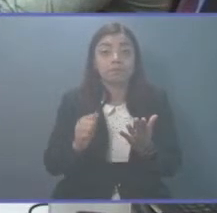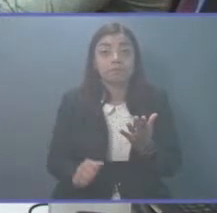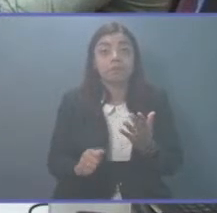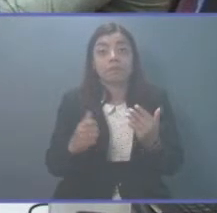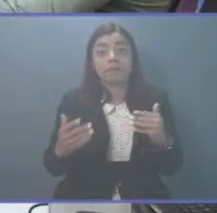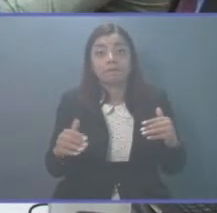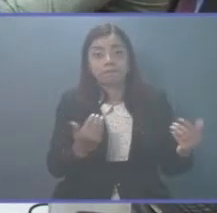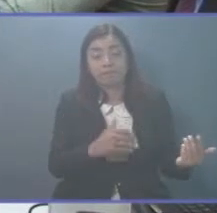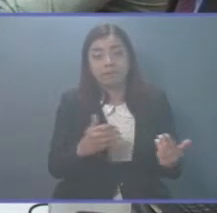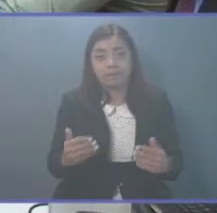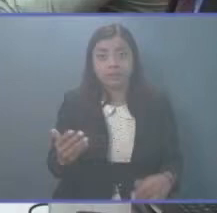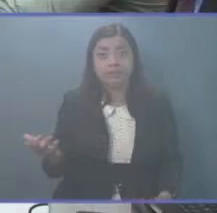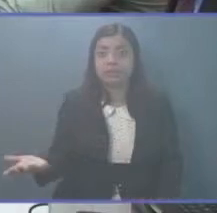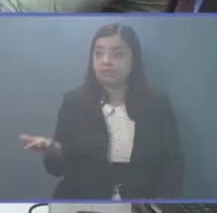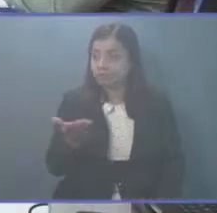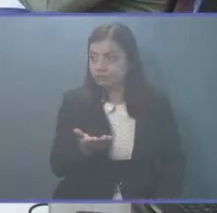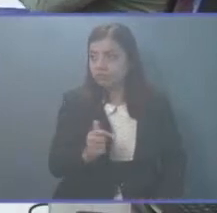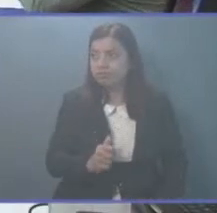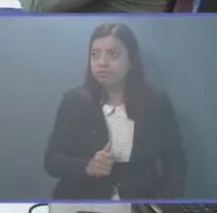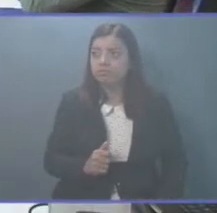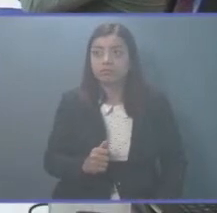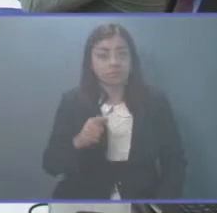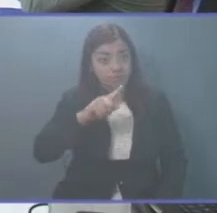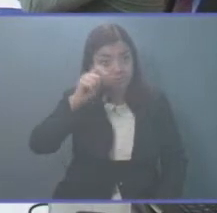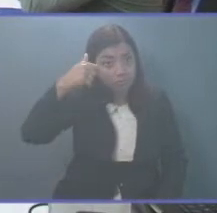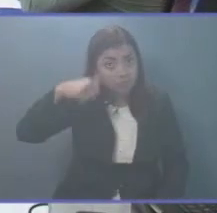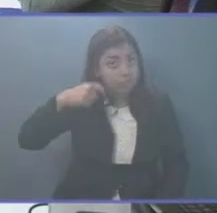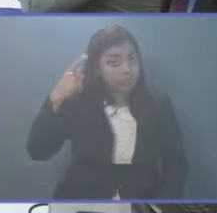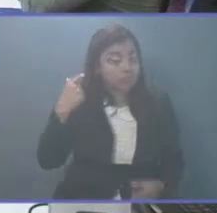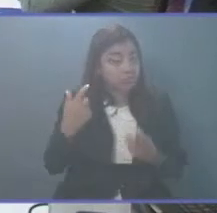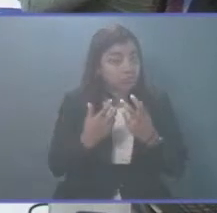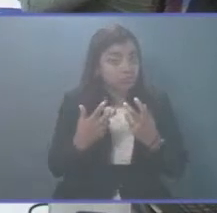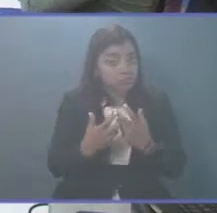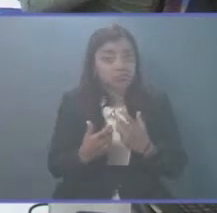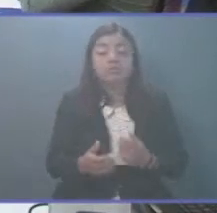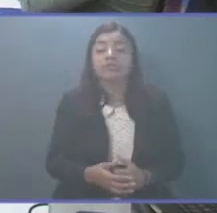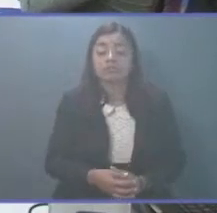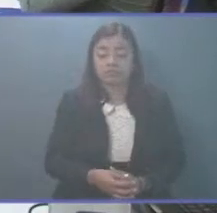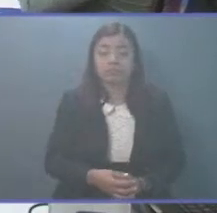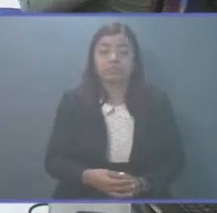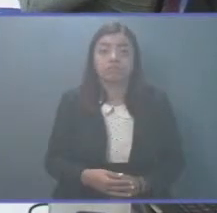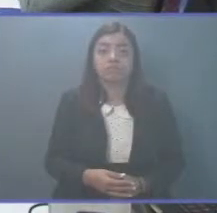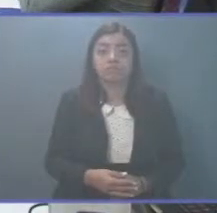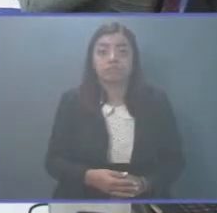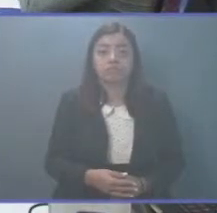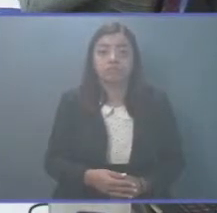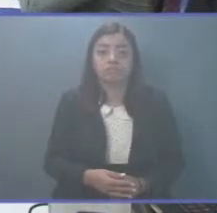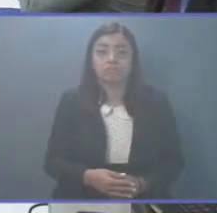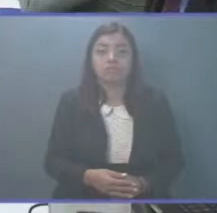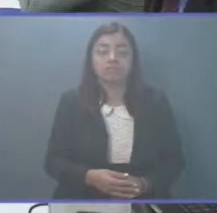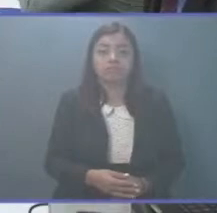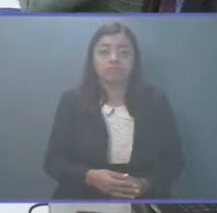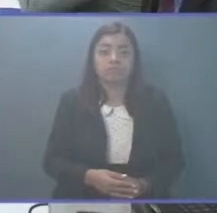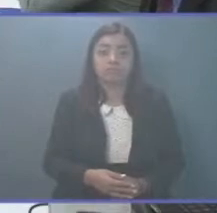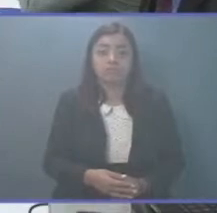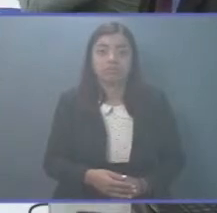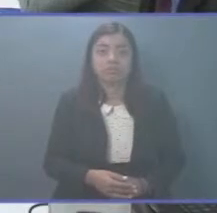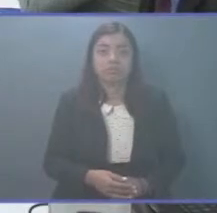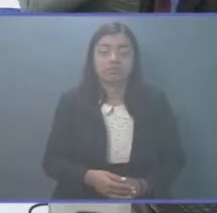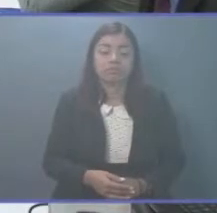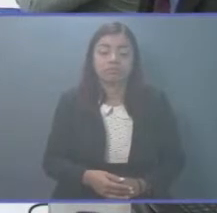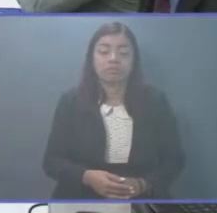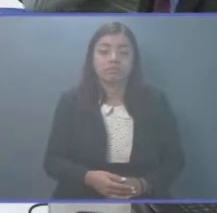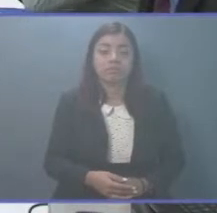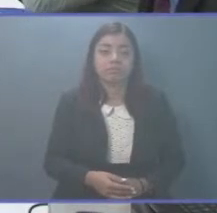siguientes actividades, quitar orden. ¿Les parece, compañeros? Literalidad para ver el uso efectivo que pueda tener los recursos.